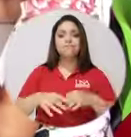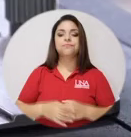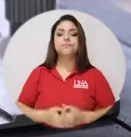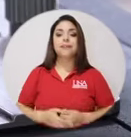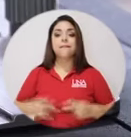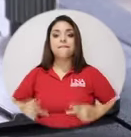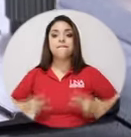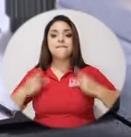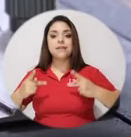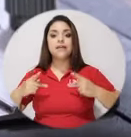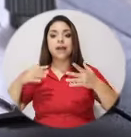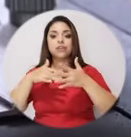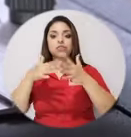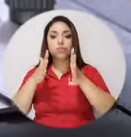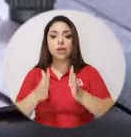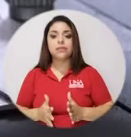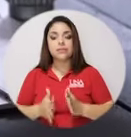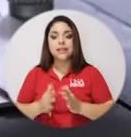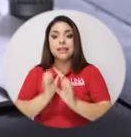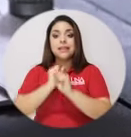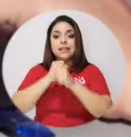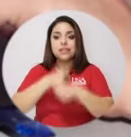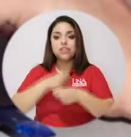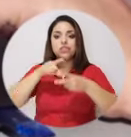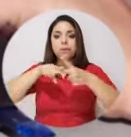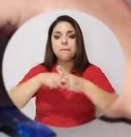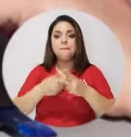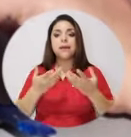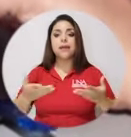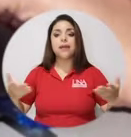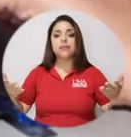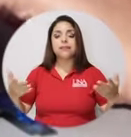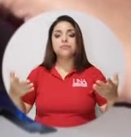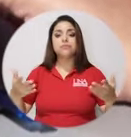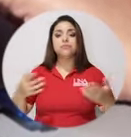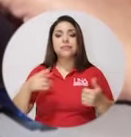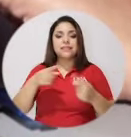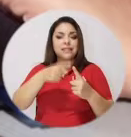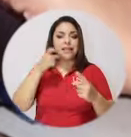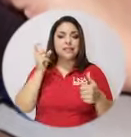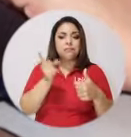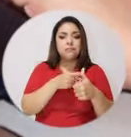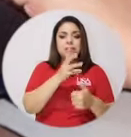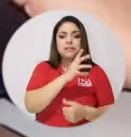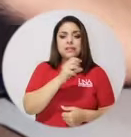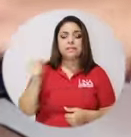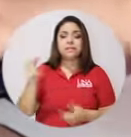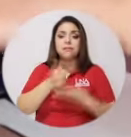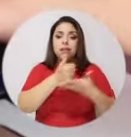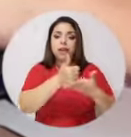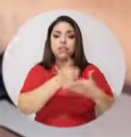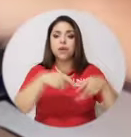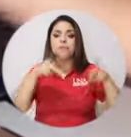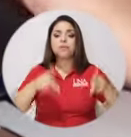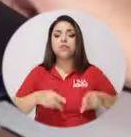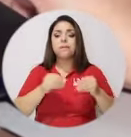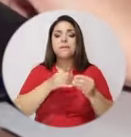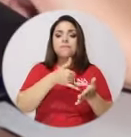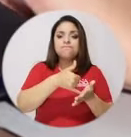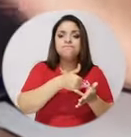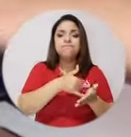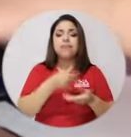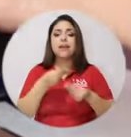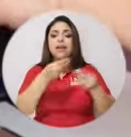Estudiantil desarrolló mecanismos desde el primer ciclo que permitiera apoyar a personas en condiciones de mayor vulnerabilidad, con tablets,